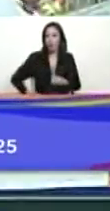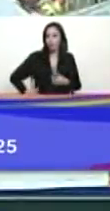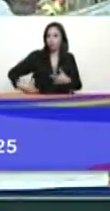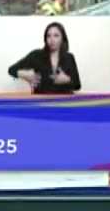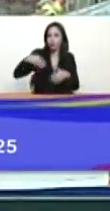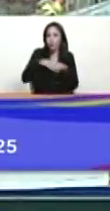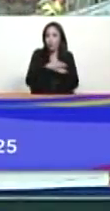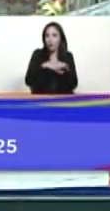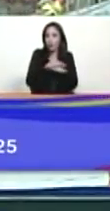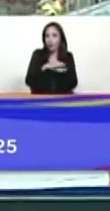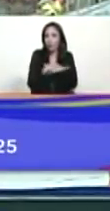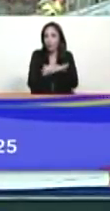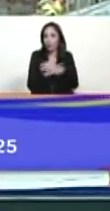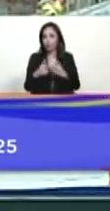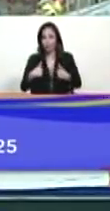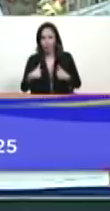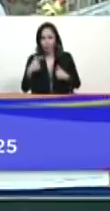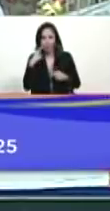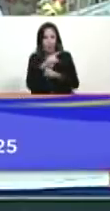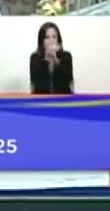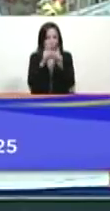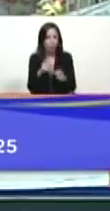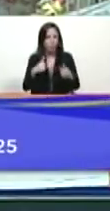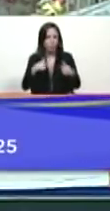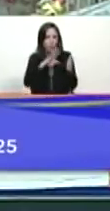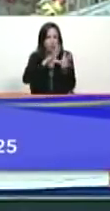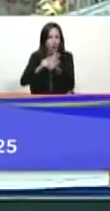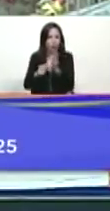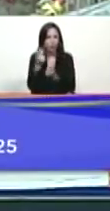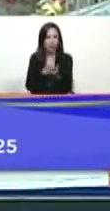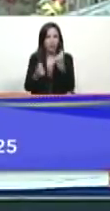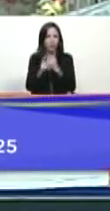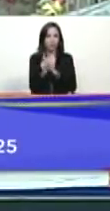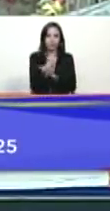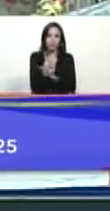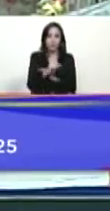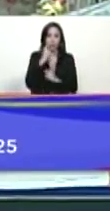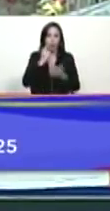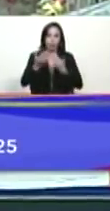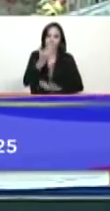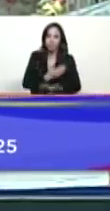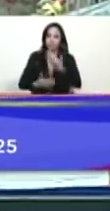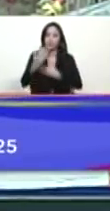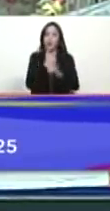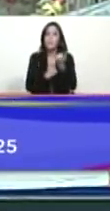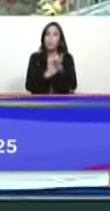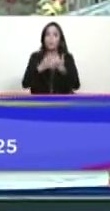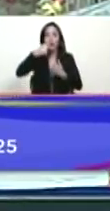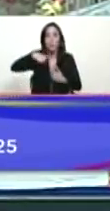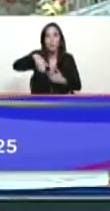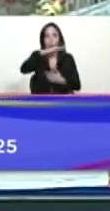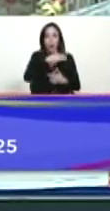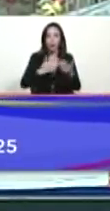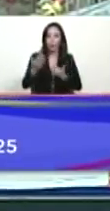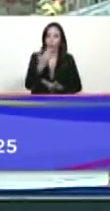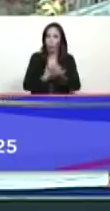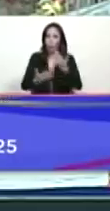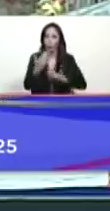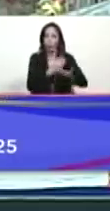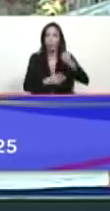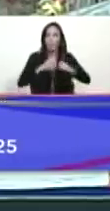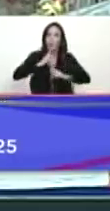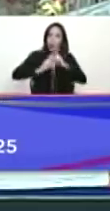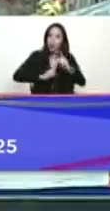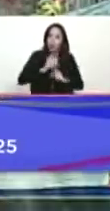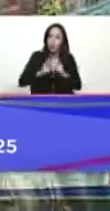Maduro? Pregunto. Es para invertir en el pueblo, la riqueza para invertir en